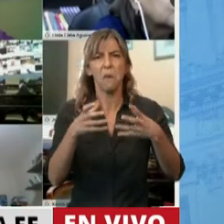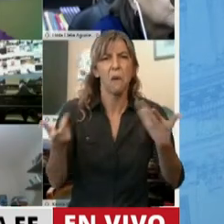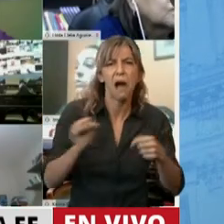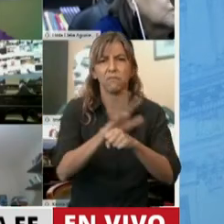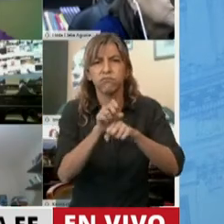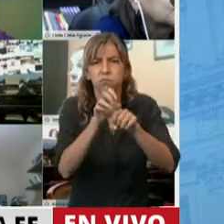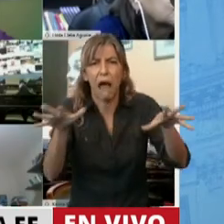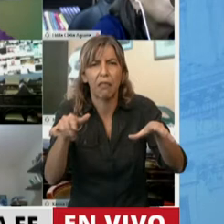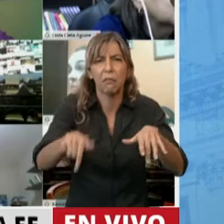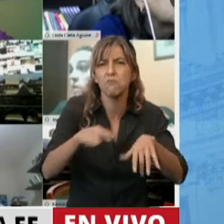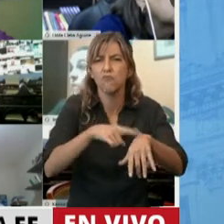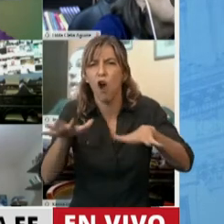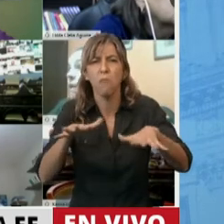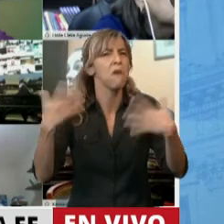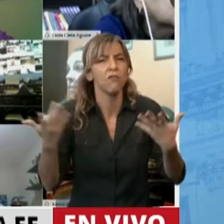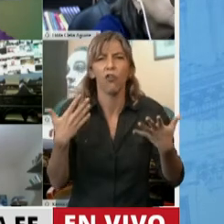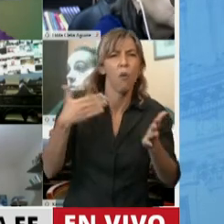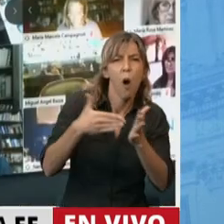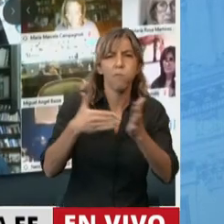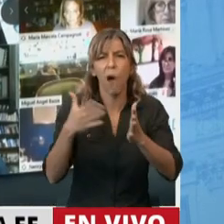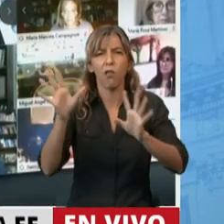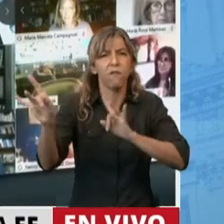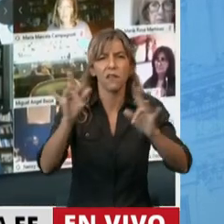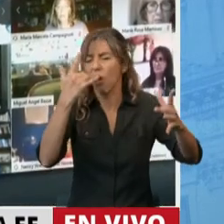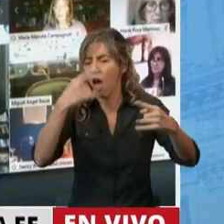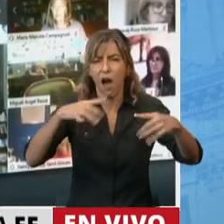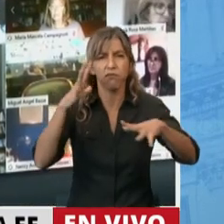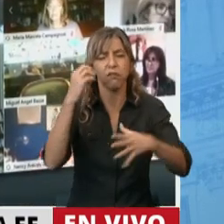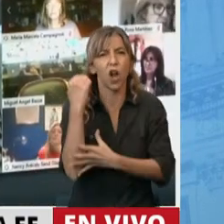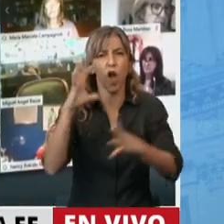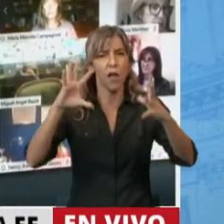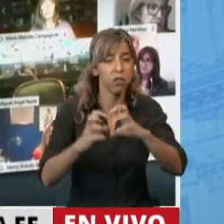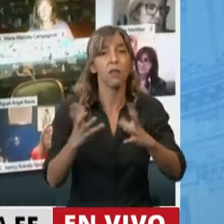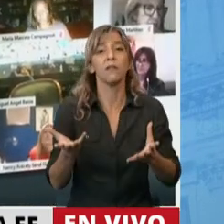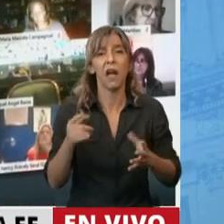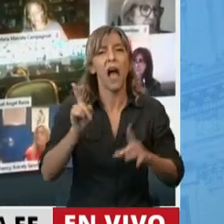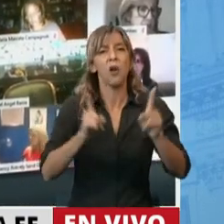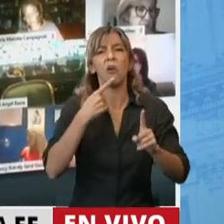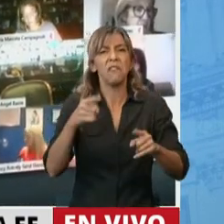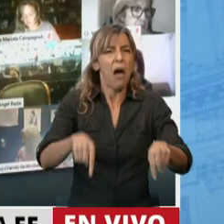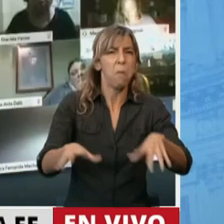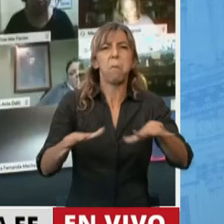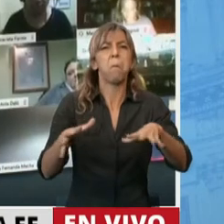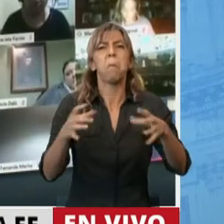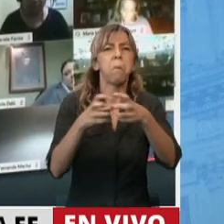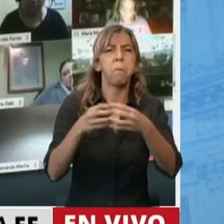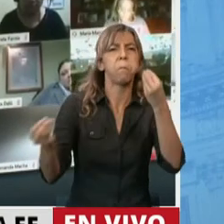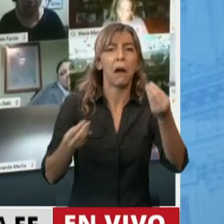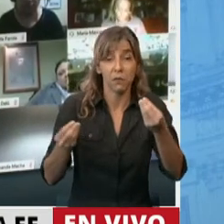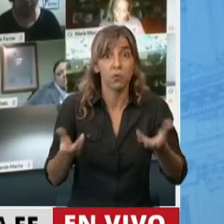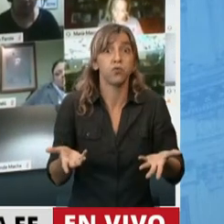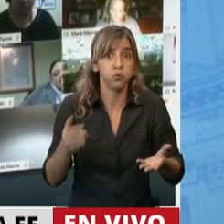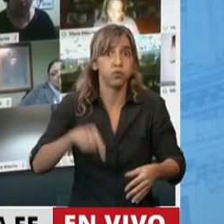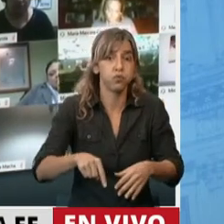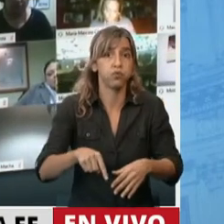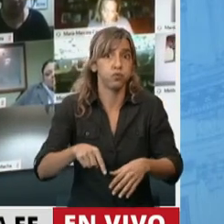pandemia con tantas dificultades y angustias económicas? Bueno, tiene mucho que ver porque son los momentos clave de un